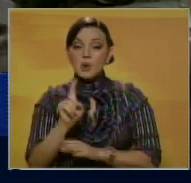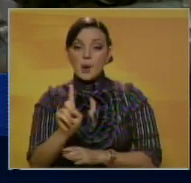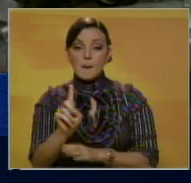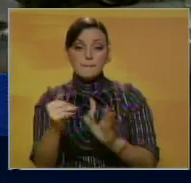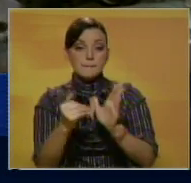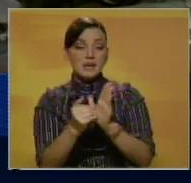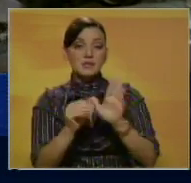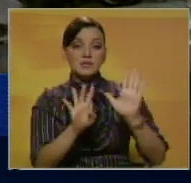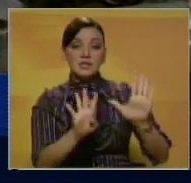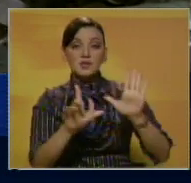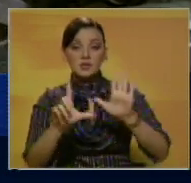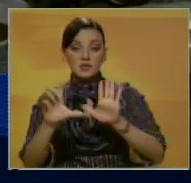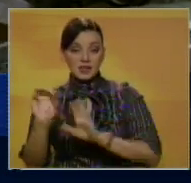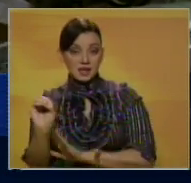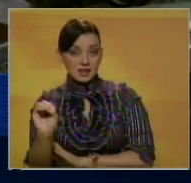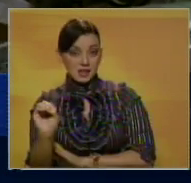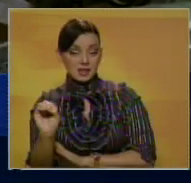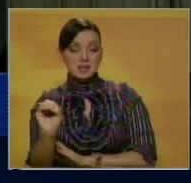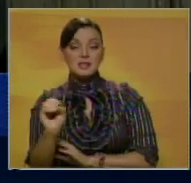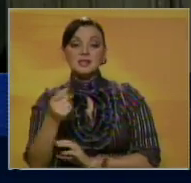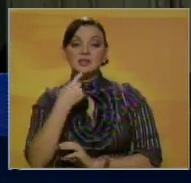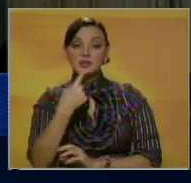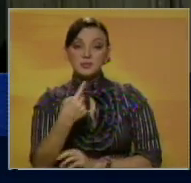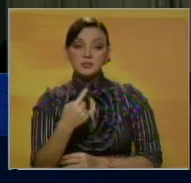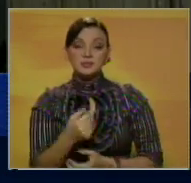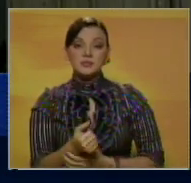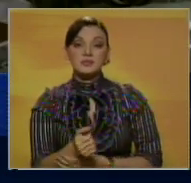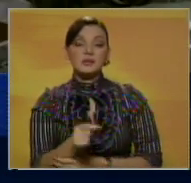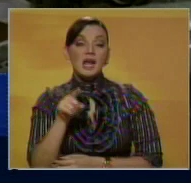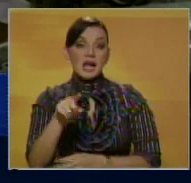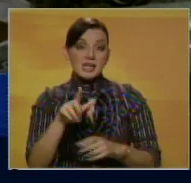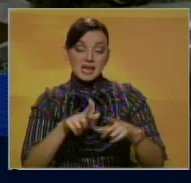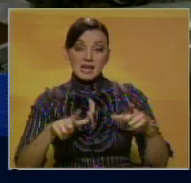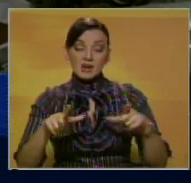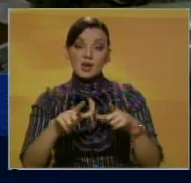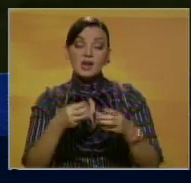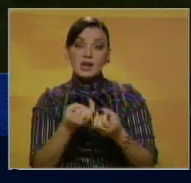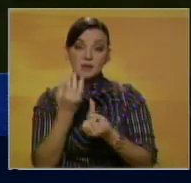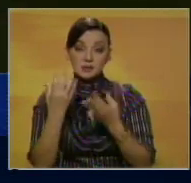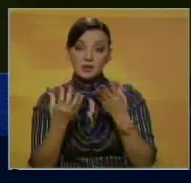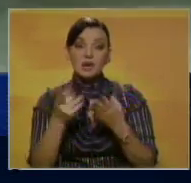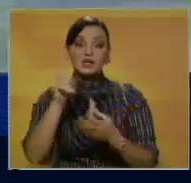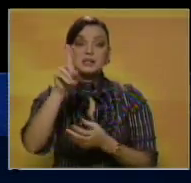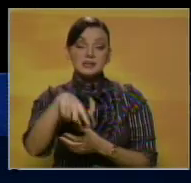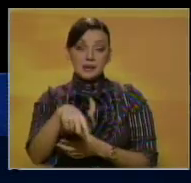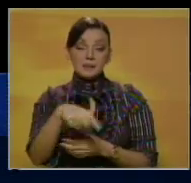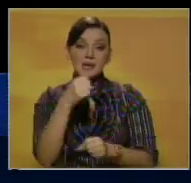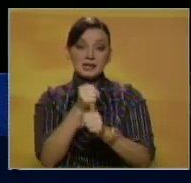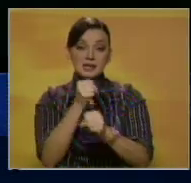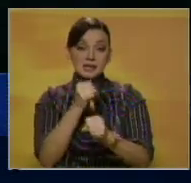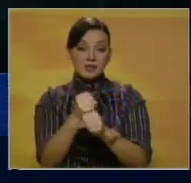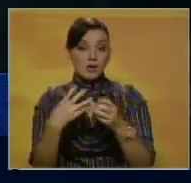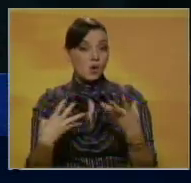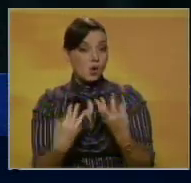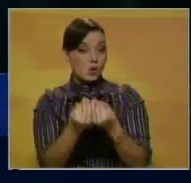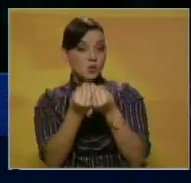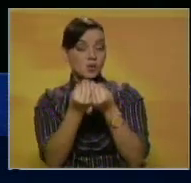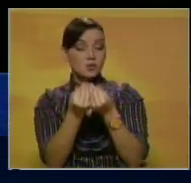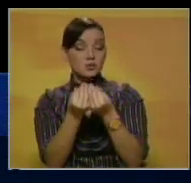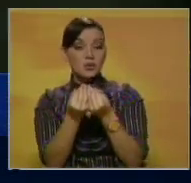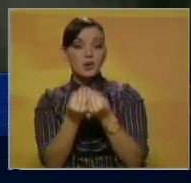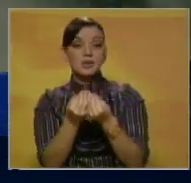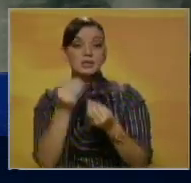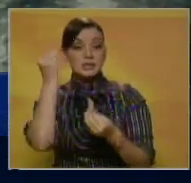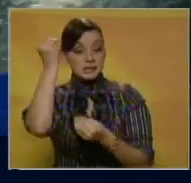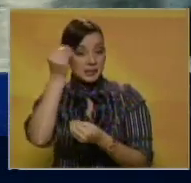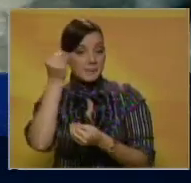York, antes de los hechos que relataba Harry en Hogwarts. En el guión y la producción también trabajó el equipo de Potter, y se espera que el film